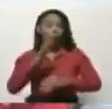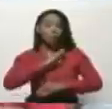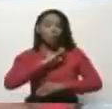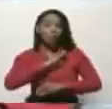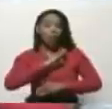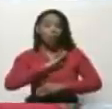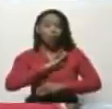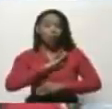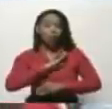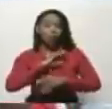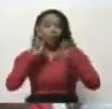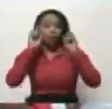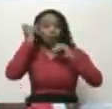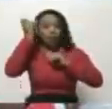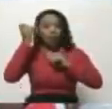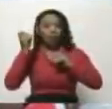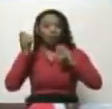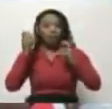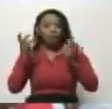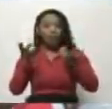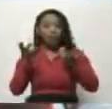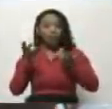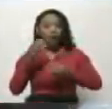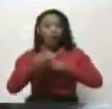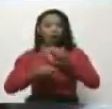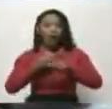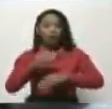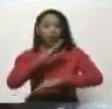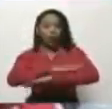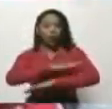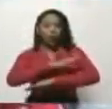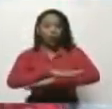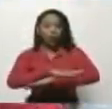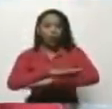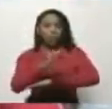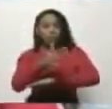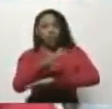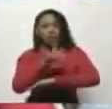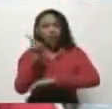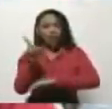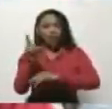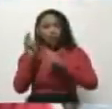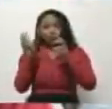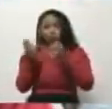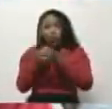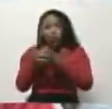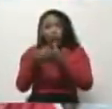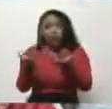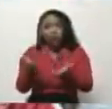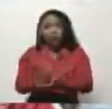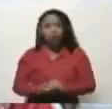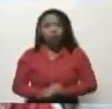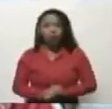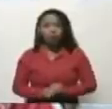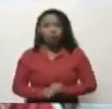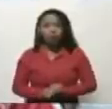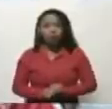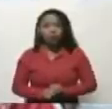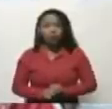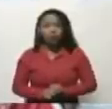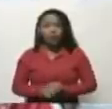de una determinada ideología de clase implica también un comportamiento similar a los de esa clase. Ese